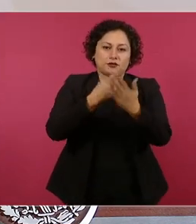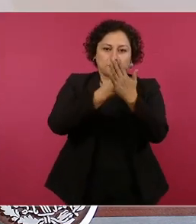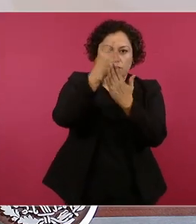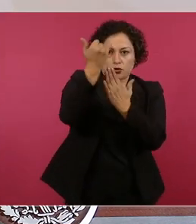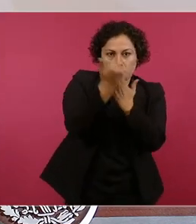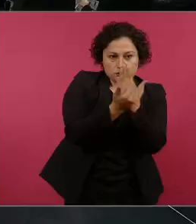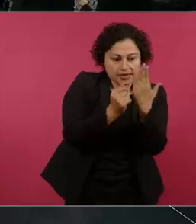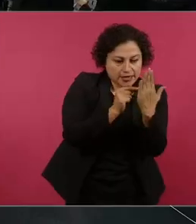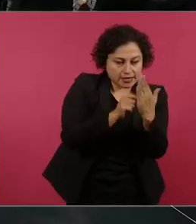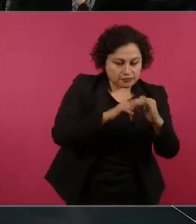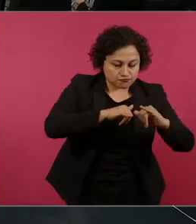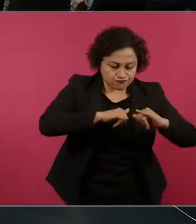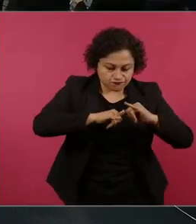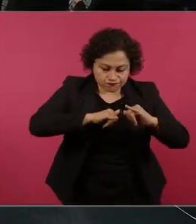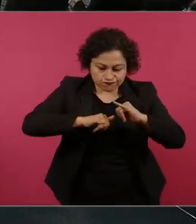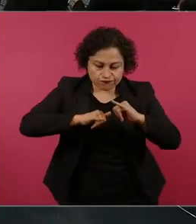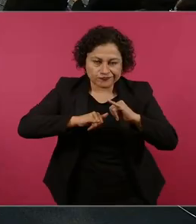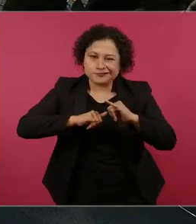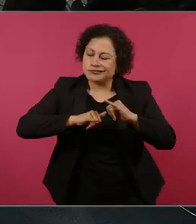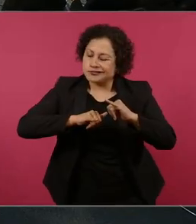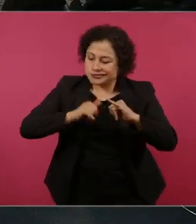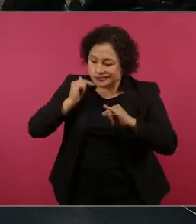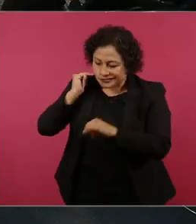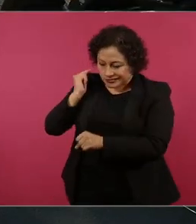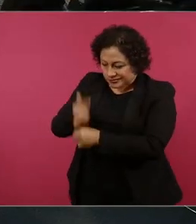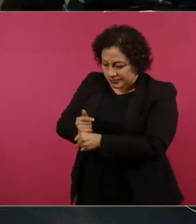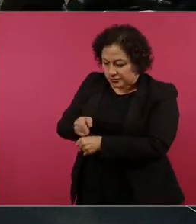ahí se tuvo que